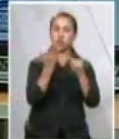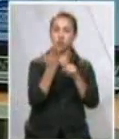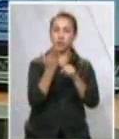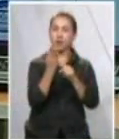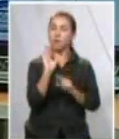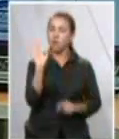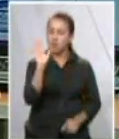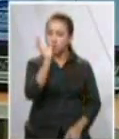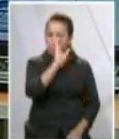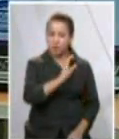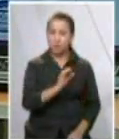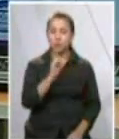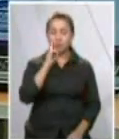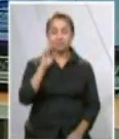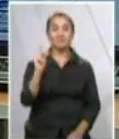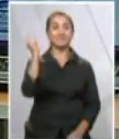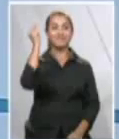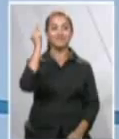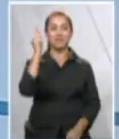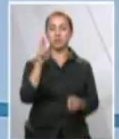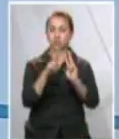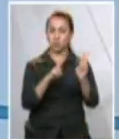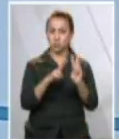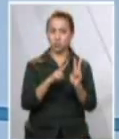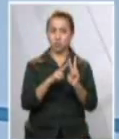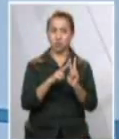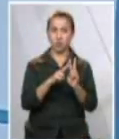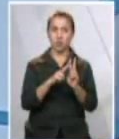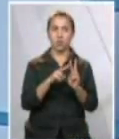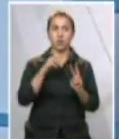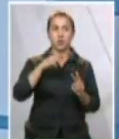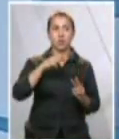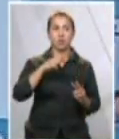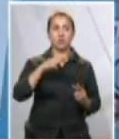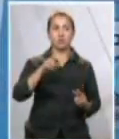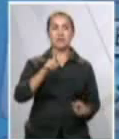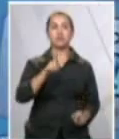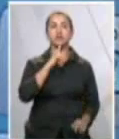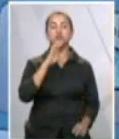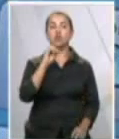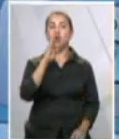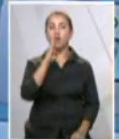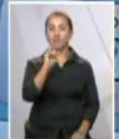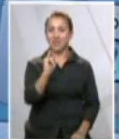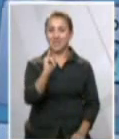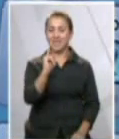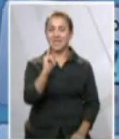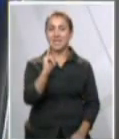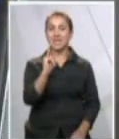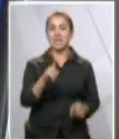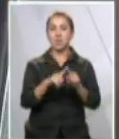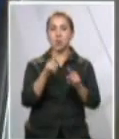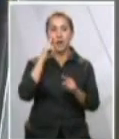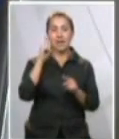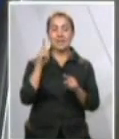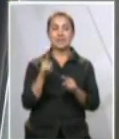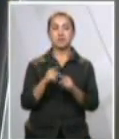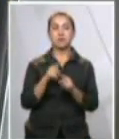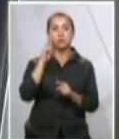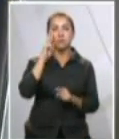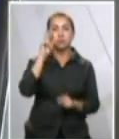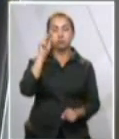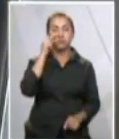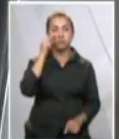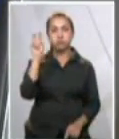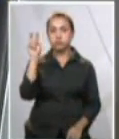y una búsqueda y apareció la solución MyToby, que es el equipo con sensores oculares. Por el caso